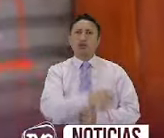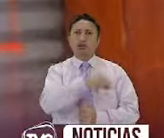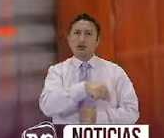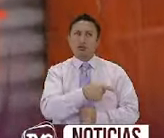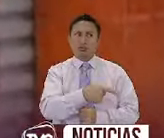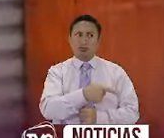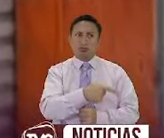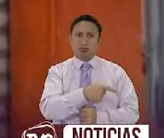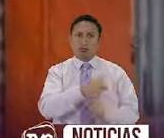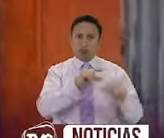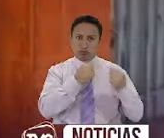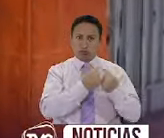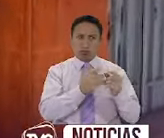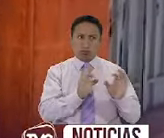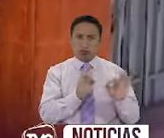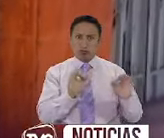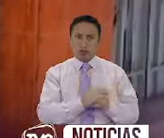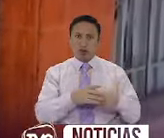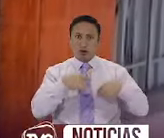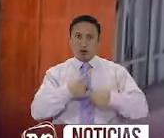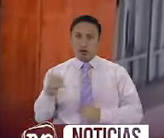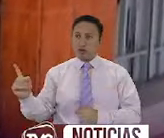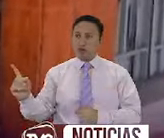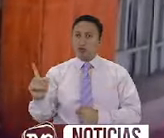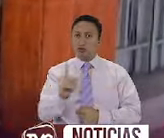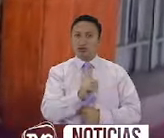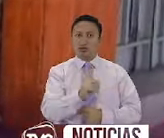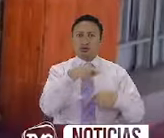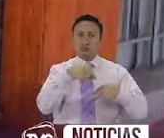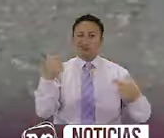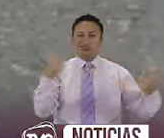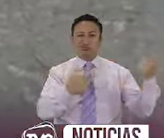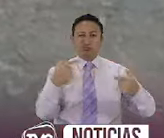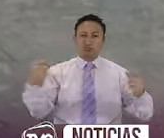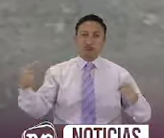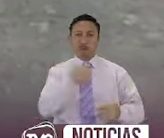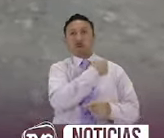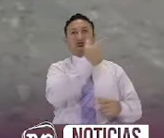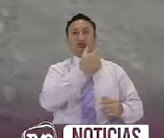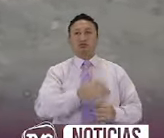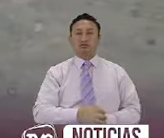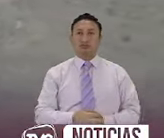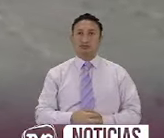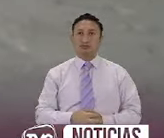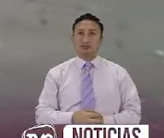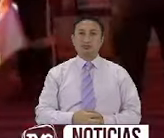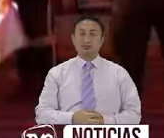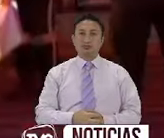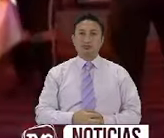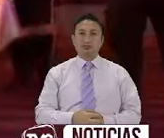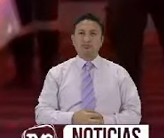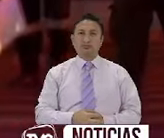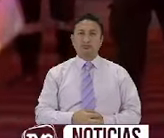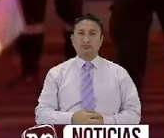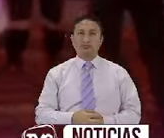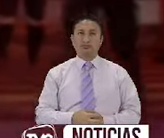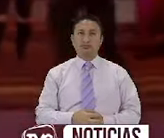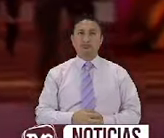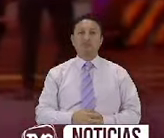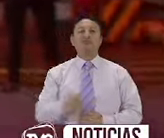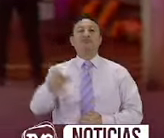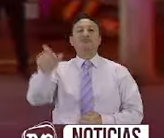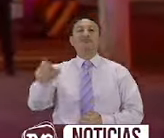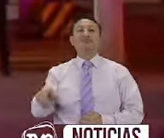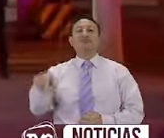eran parte del grupo, que solo pasaban caminando en el momento en el cual se originó el cruce de balas. Entre las